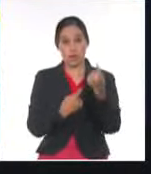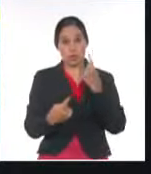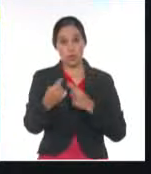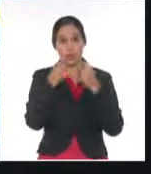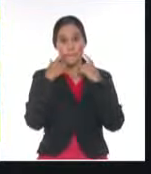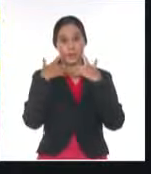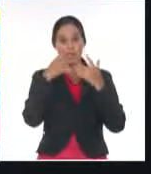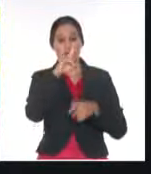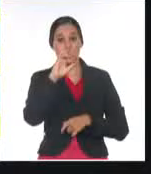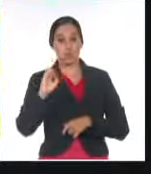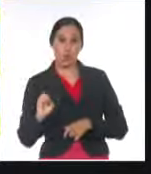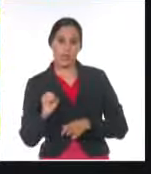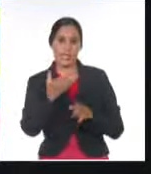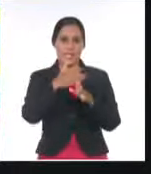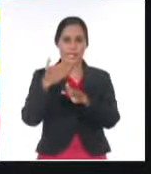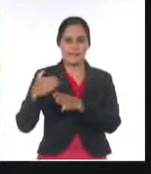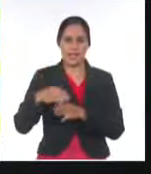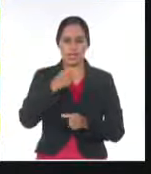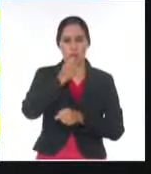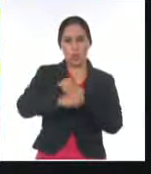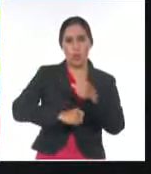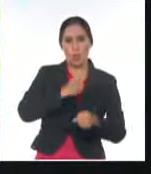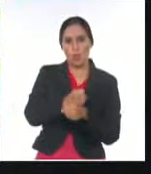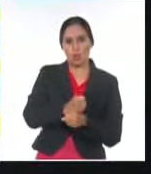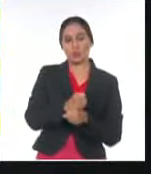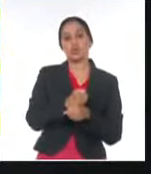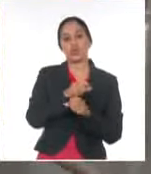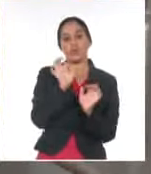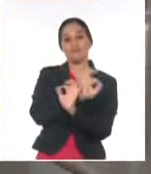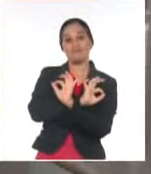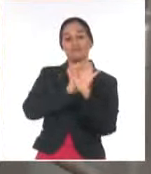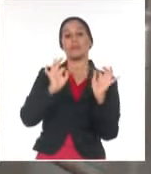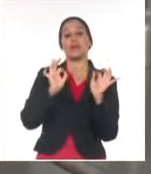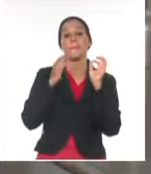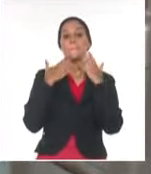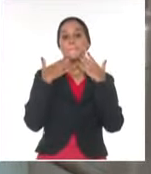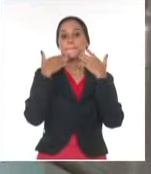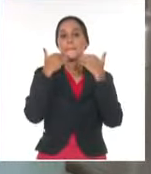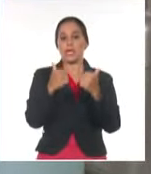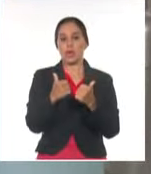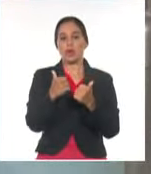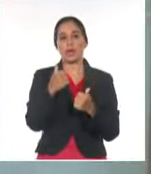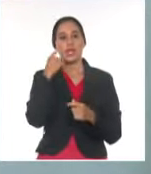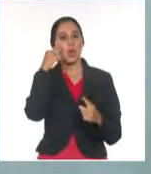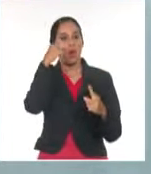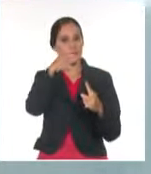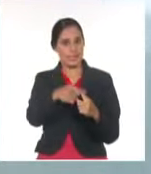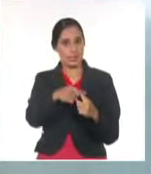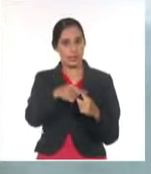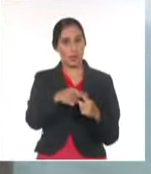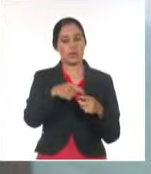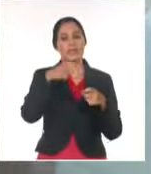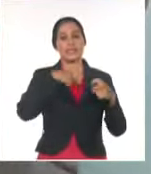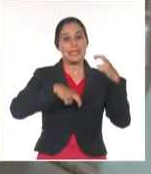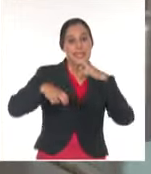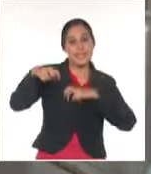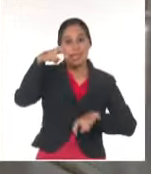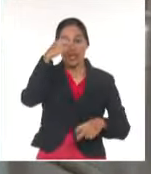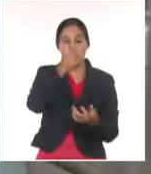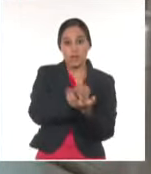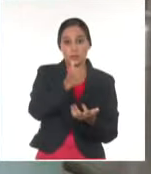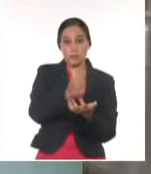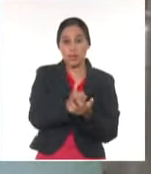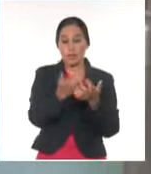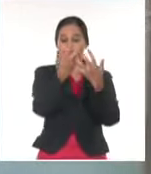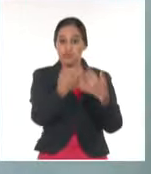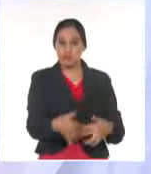90 recetas de productos de higiene y limpieza, haciendo honor a los propósitos del Centro de Investigación, Desarrollo y Producción